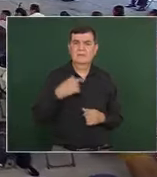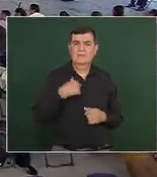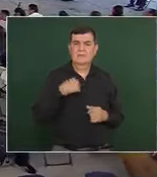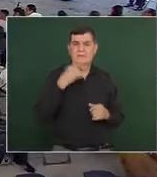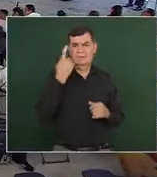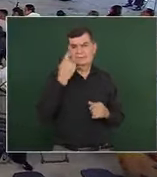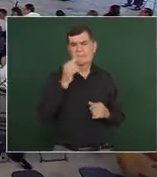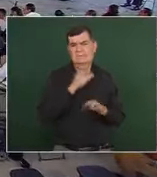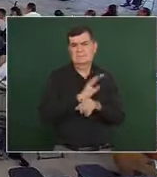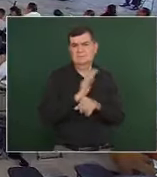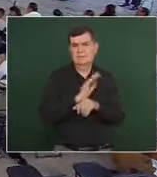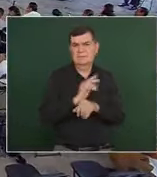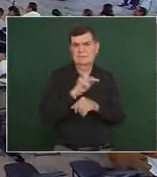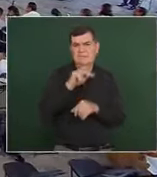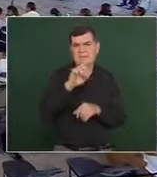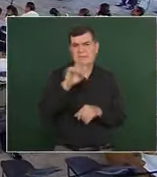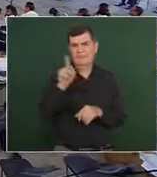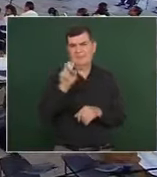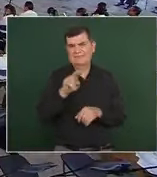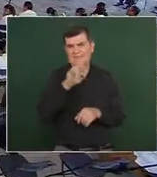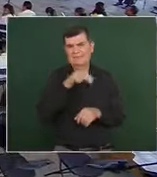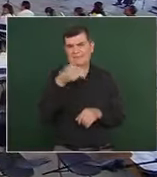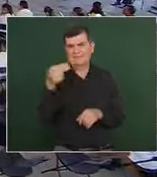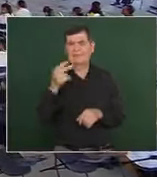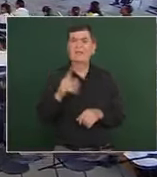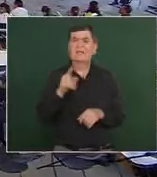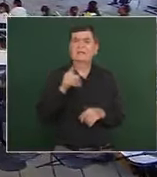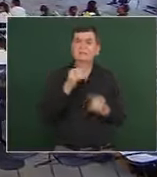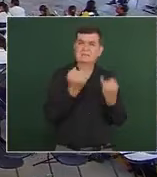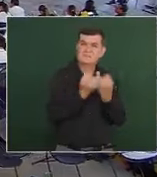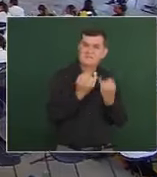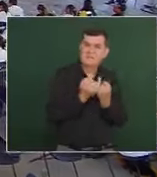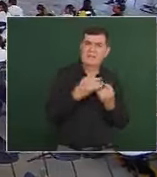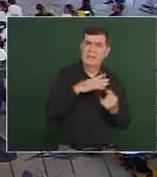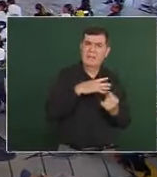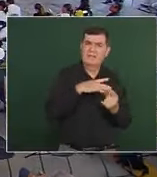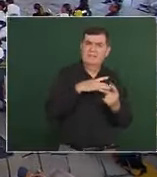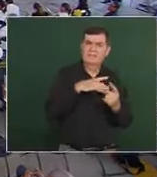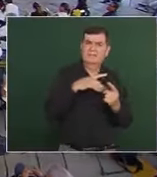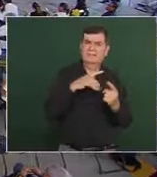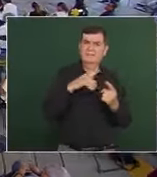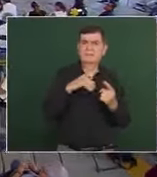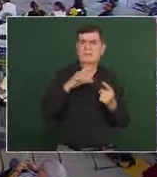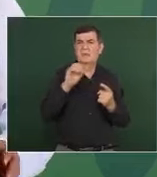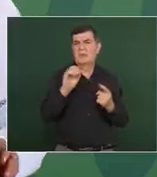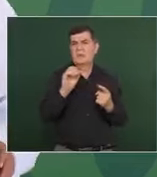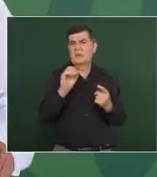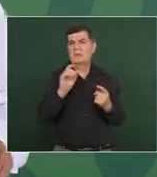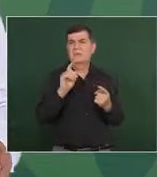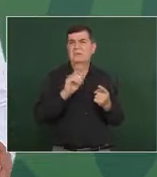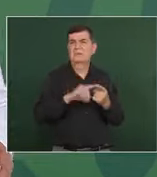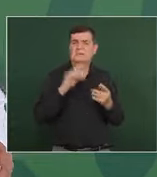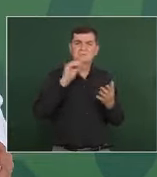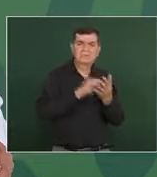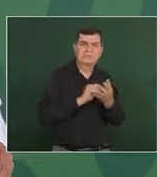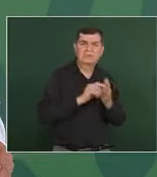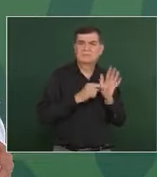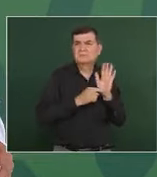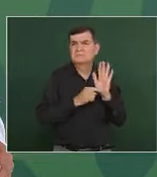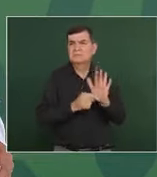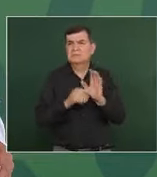Netflix, donde hacen apología o dan a